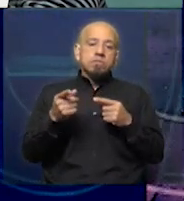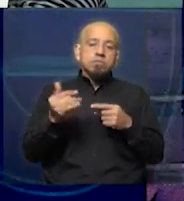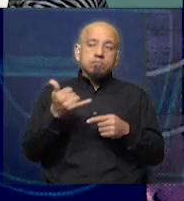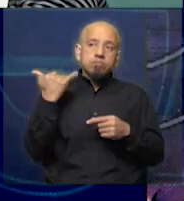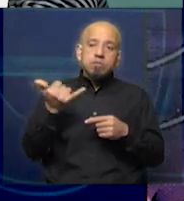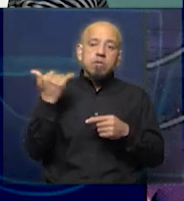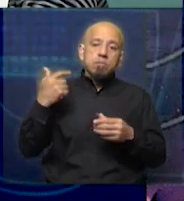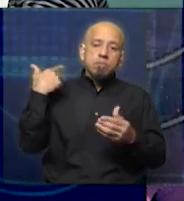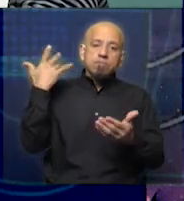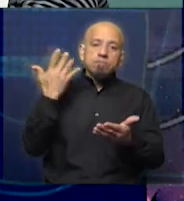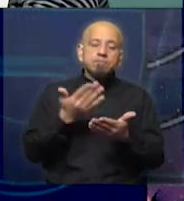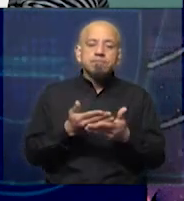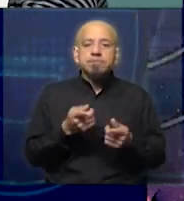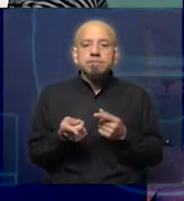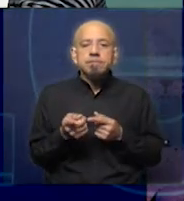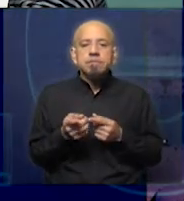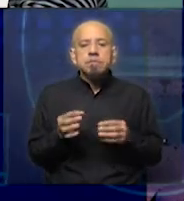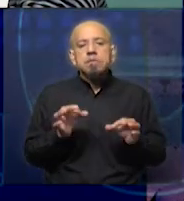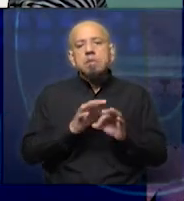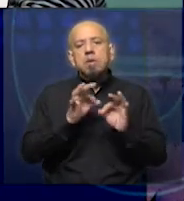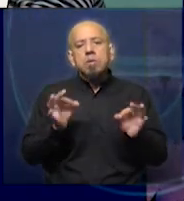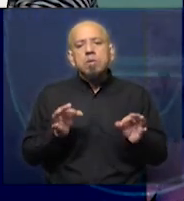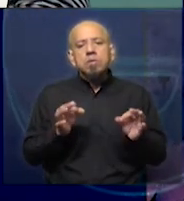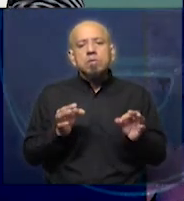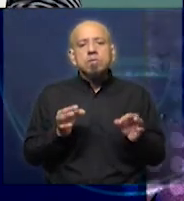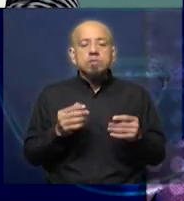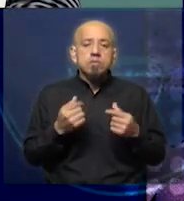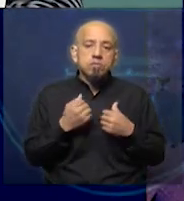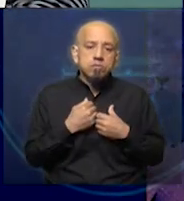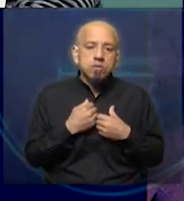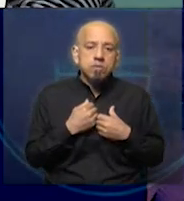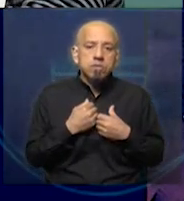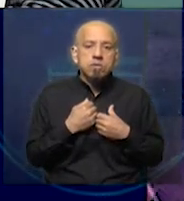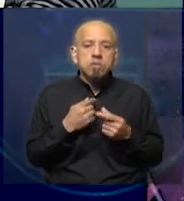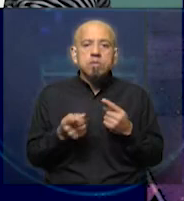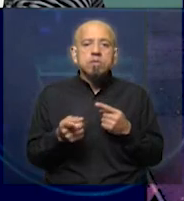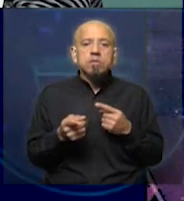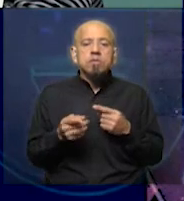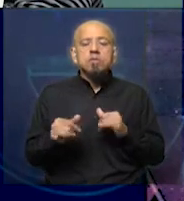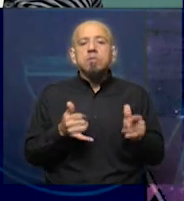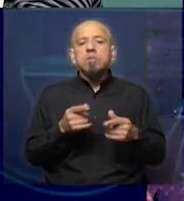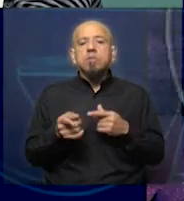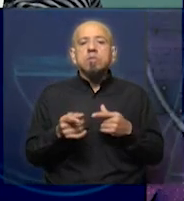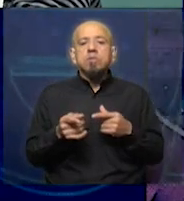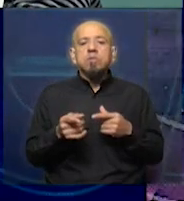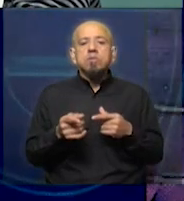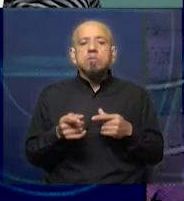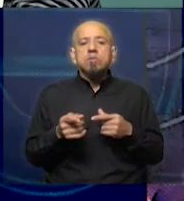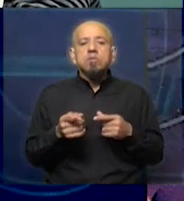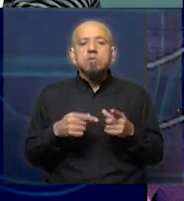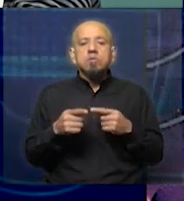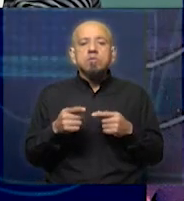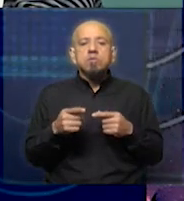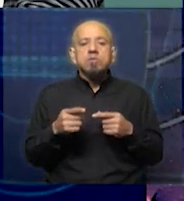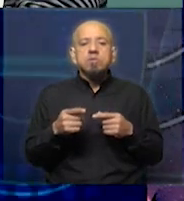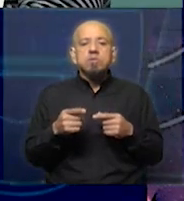mucho tiempo atrás, ¿no? O si no, también está, que para mí es lo más maravilloso, el juego que es con un palito y una